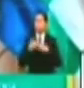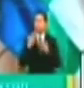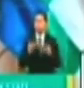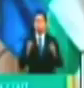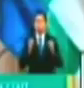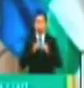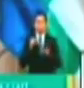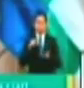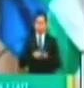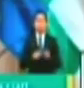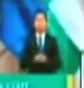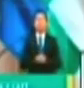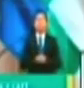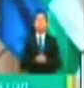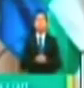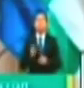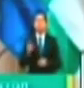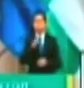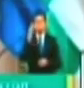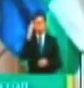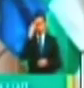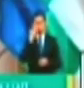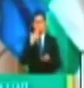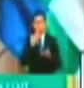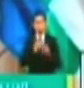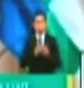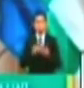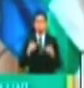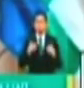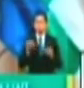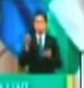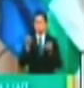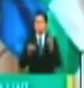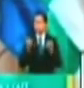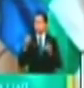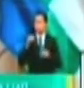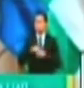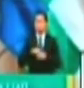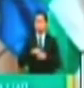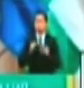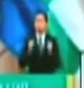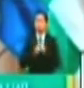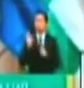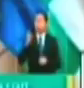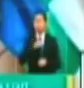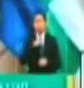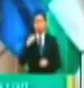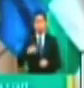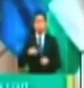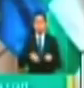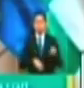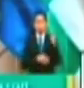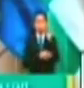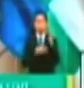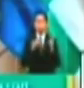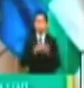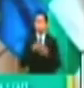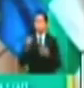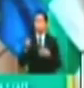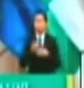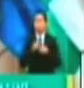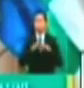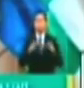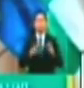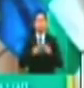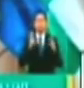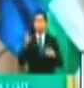adelante, Jimena, y eso téngalo por seguro el sector productor soyero boliviano, es apresurar las gestiones